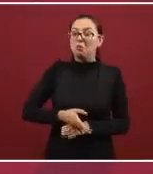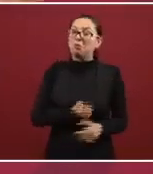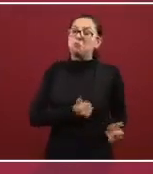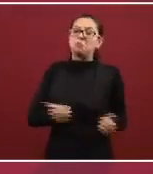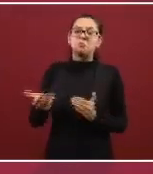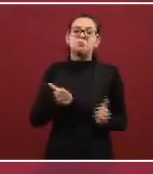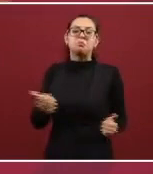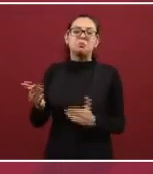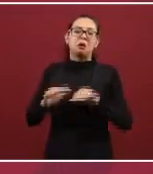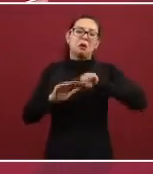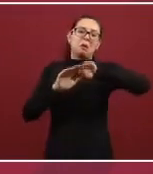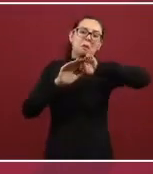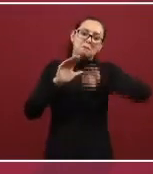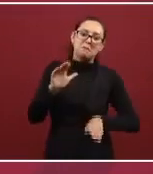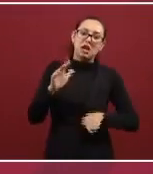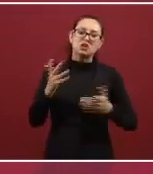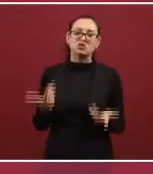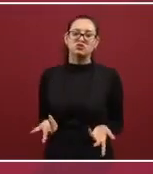los